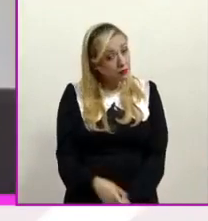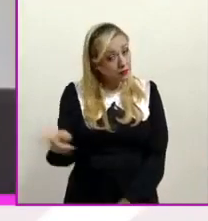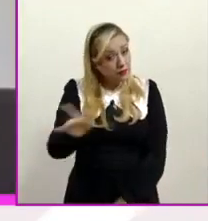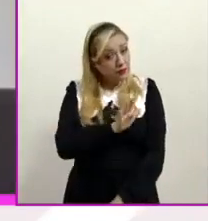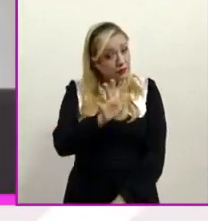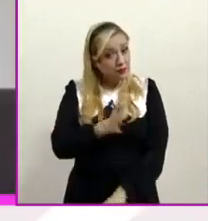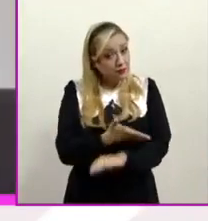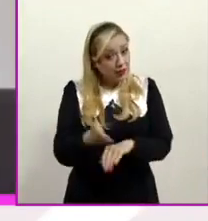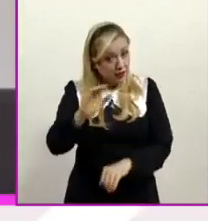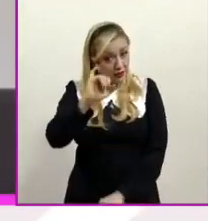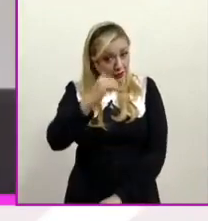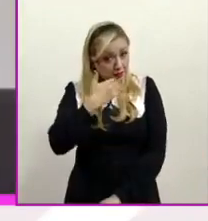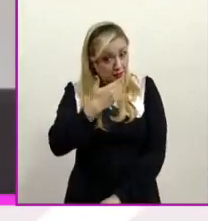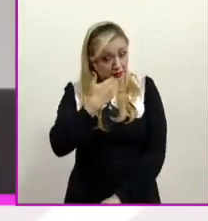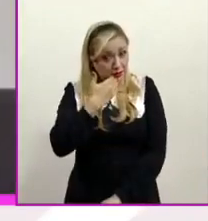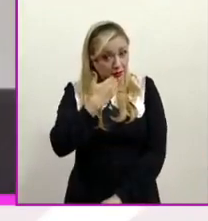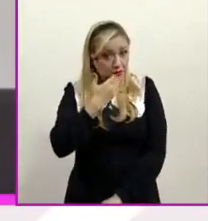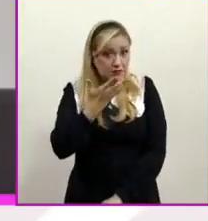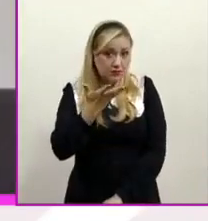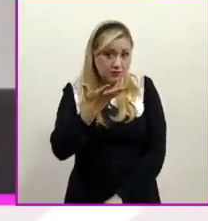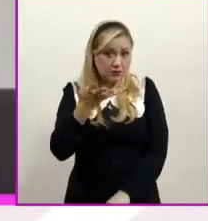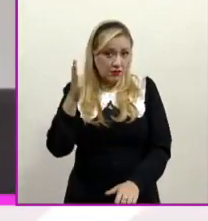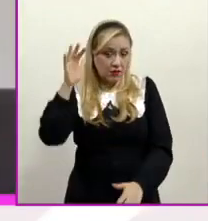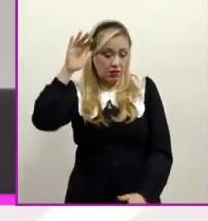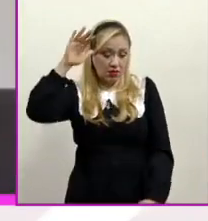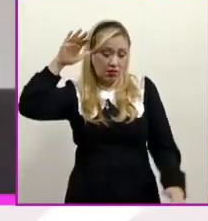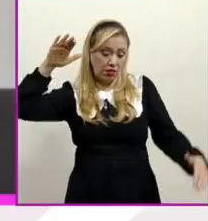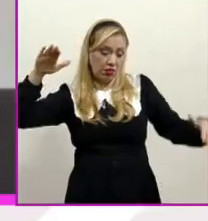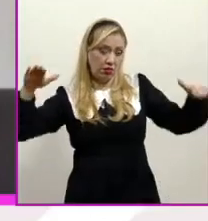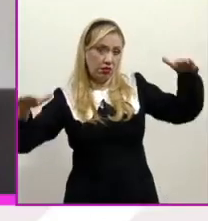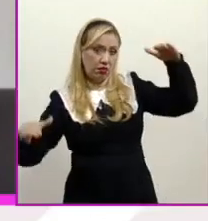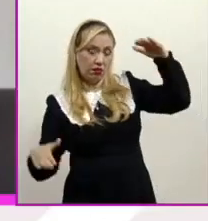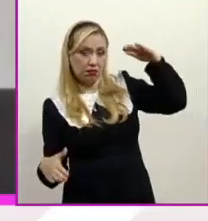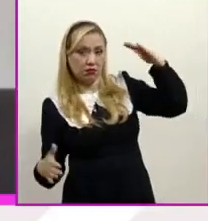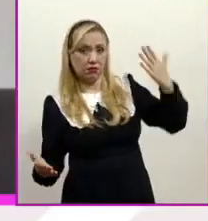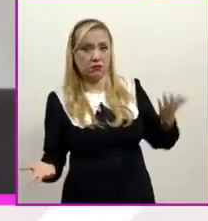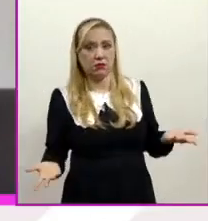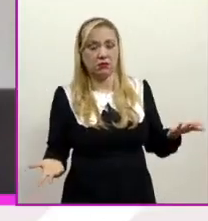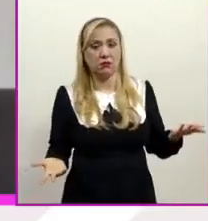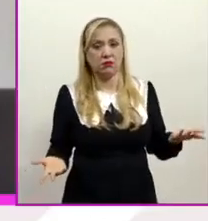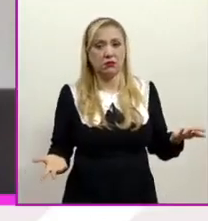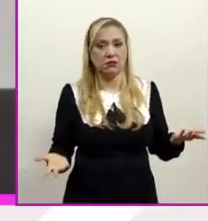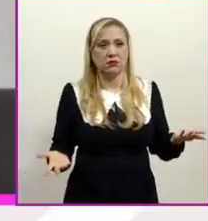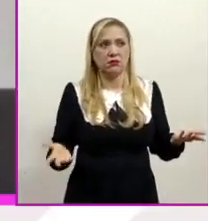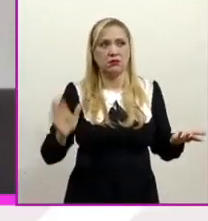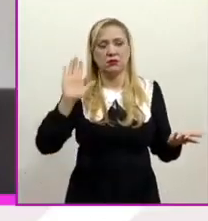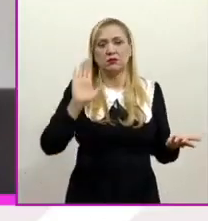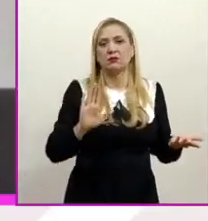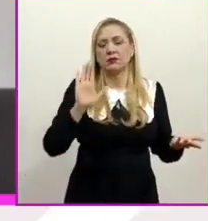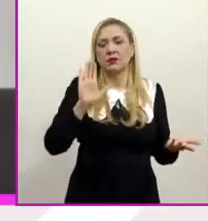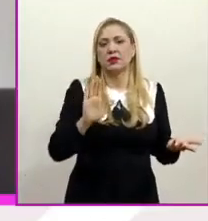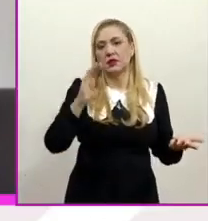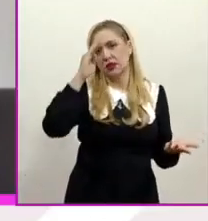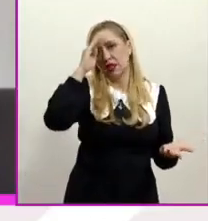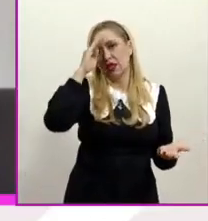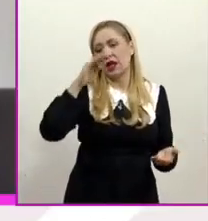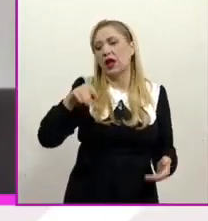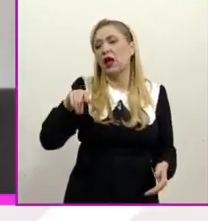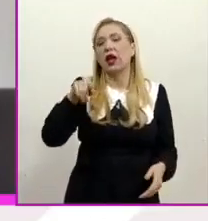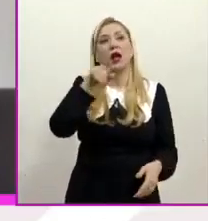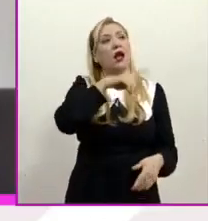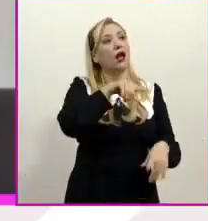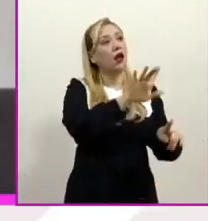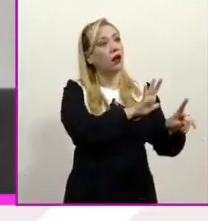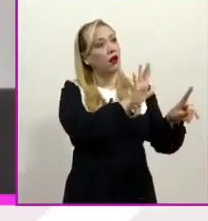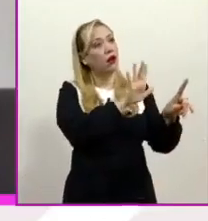se denosta aún más, ¿no? O sea, se mira como se le atraviesa el tema de la clase. Y entonces